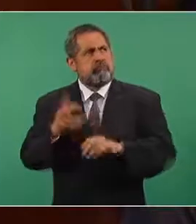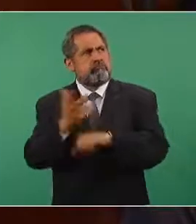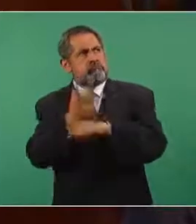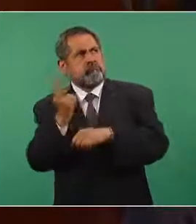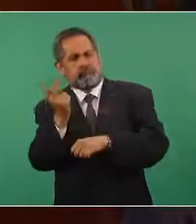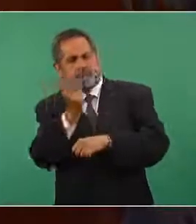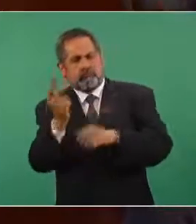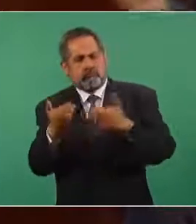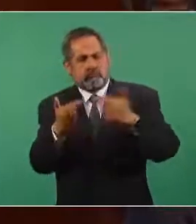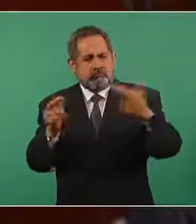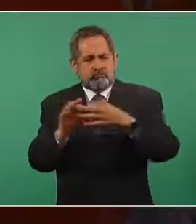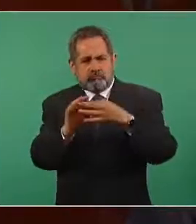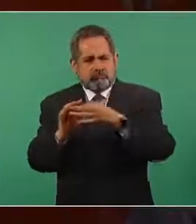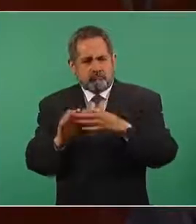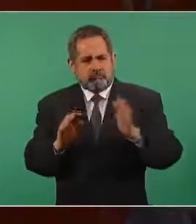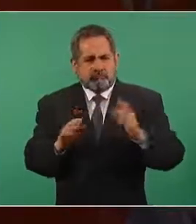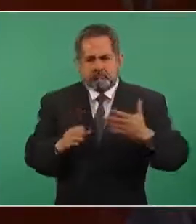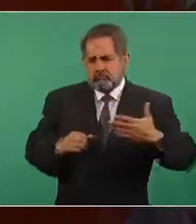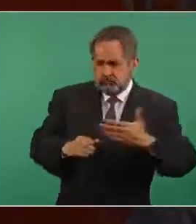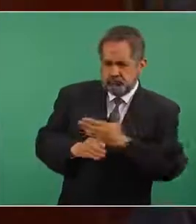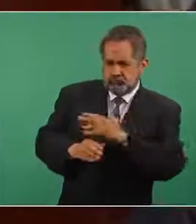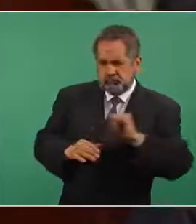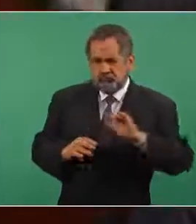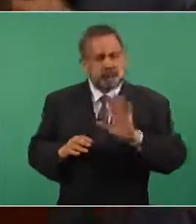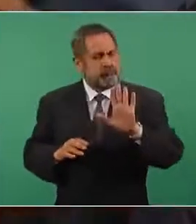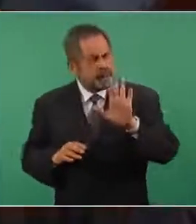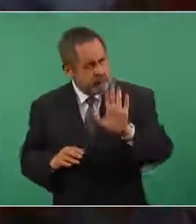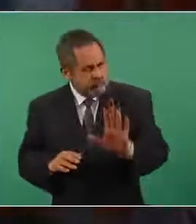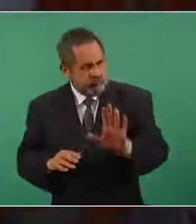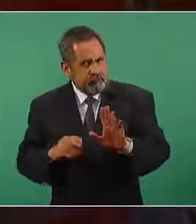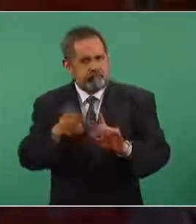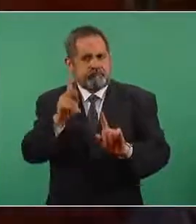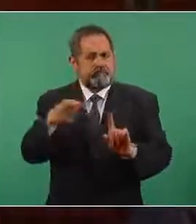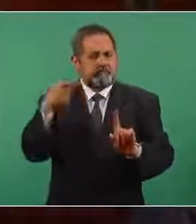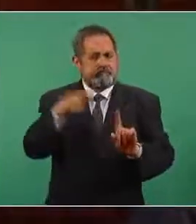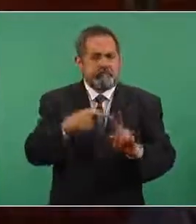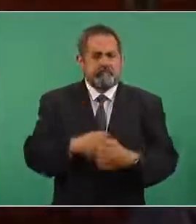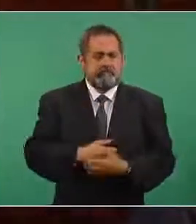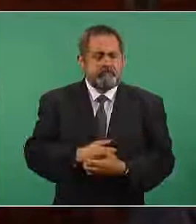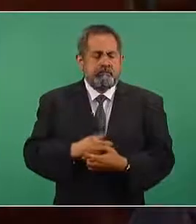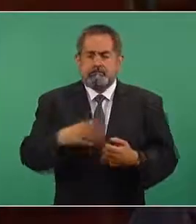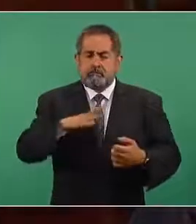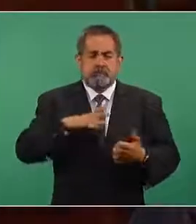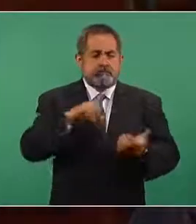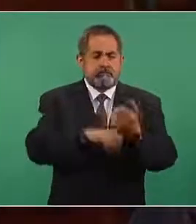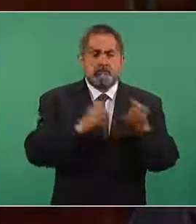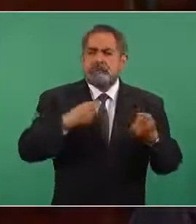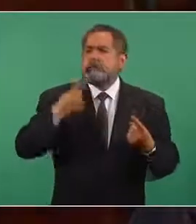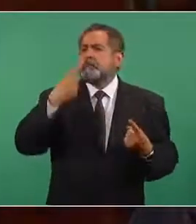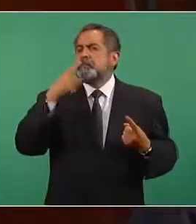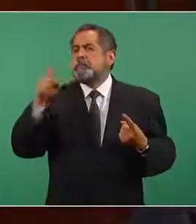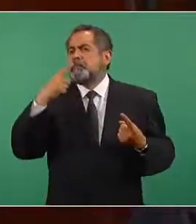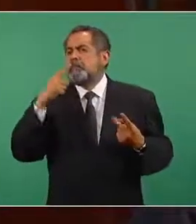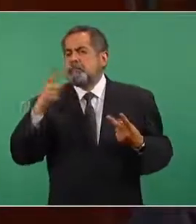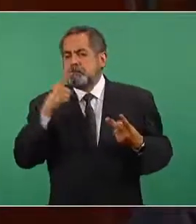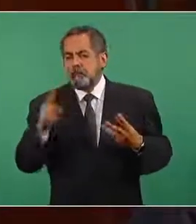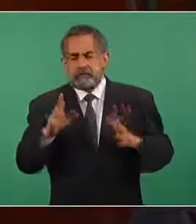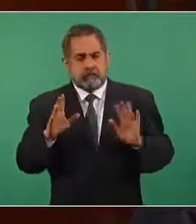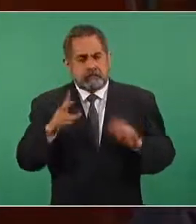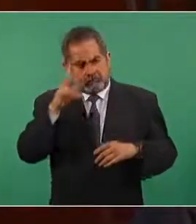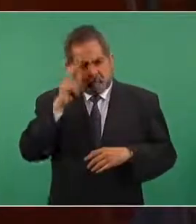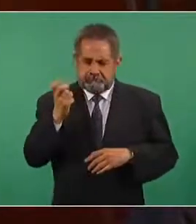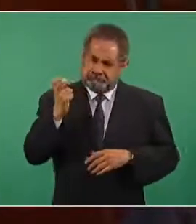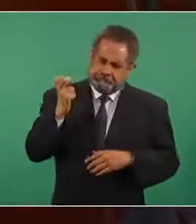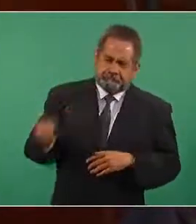Unidos y lo que puede o no debe de hacer un país, pero en el caso particular hay denuncias específicas,